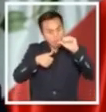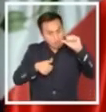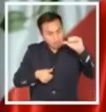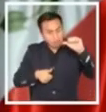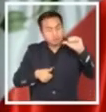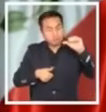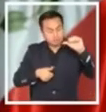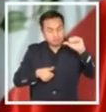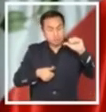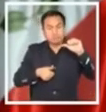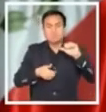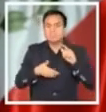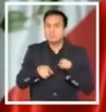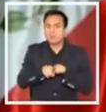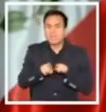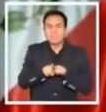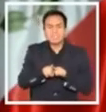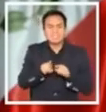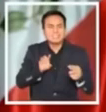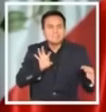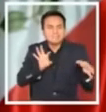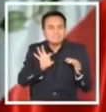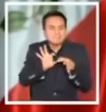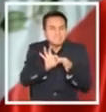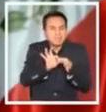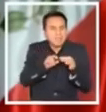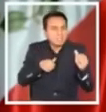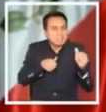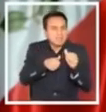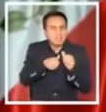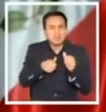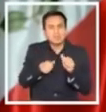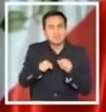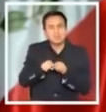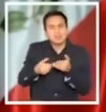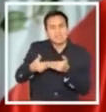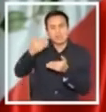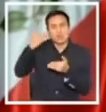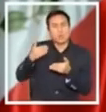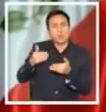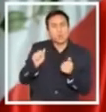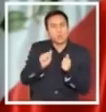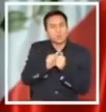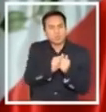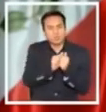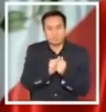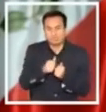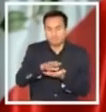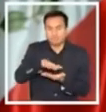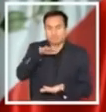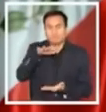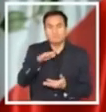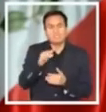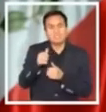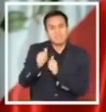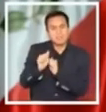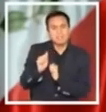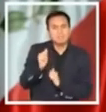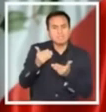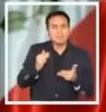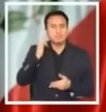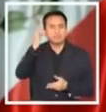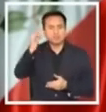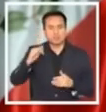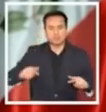geográficamente, tenemos una especial cercanía, un rico pasado juntos y un desafiante presente y futuro que se construye